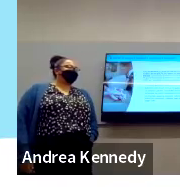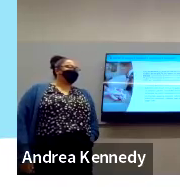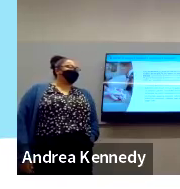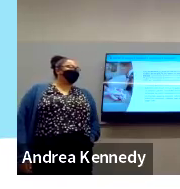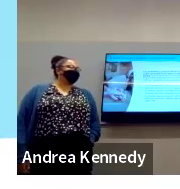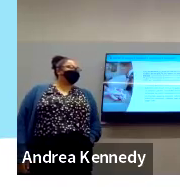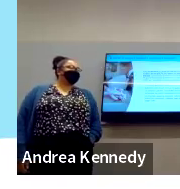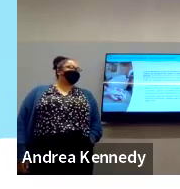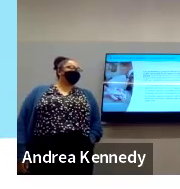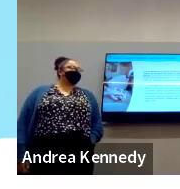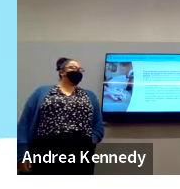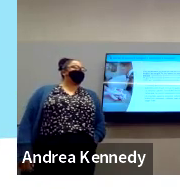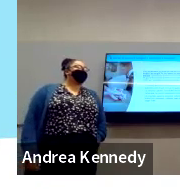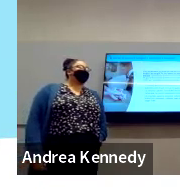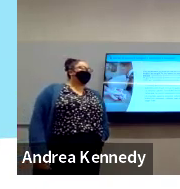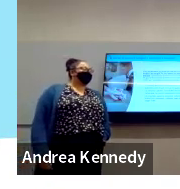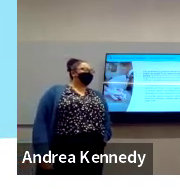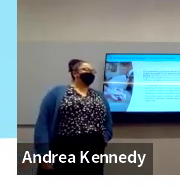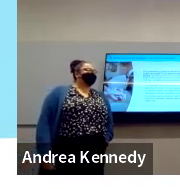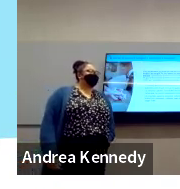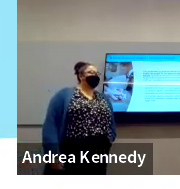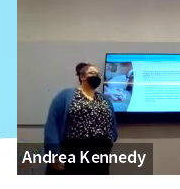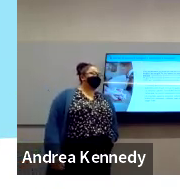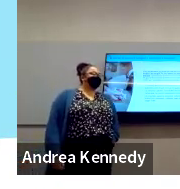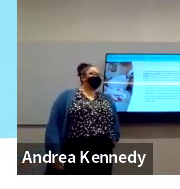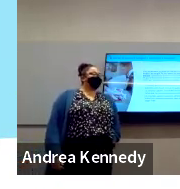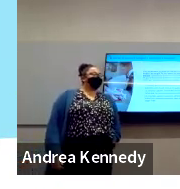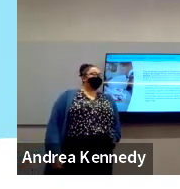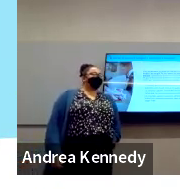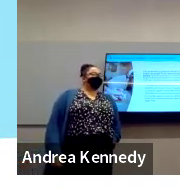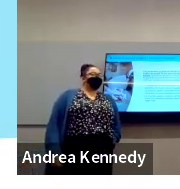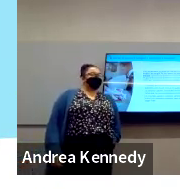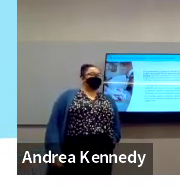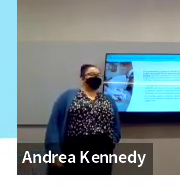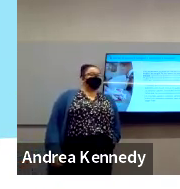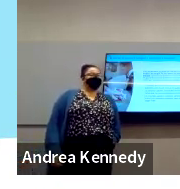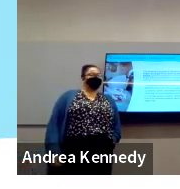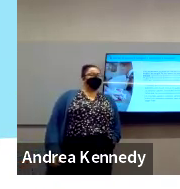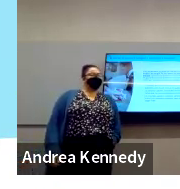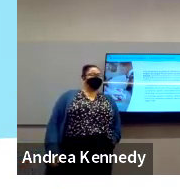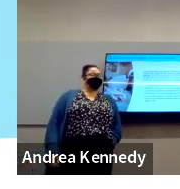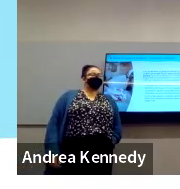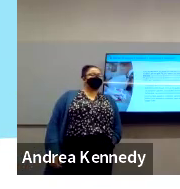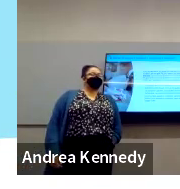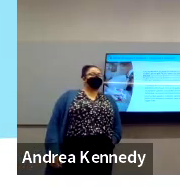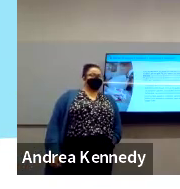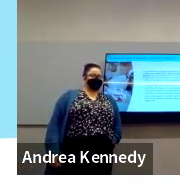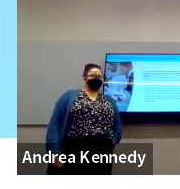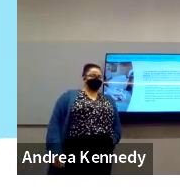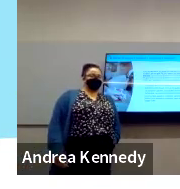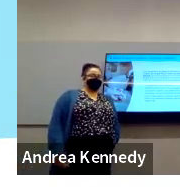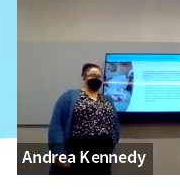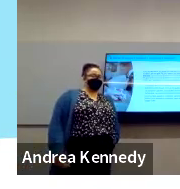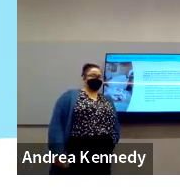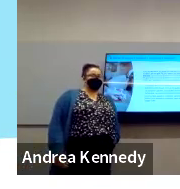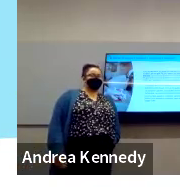de otro modo los requisitos aplicables del proceso, el propietario está